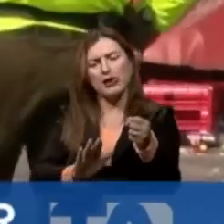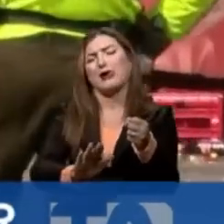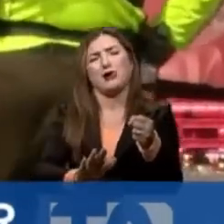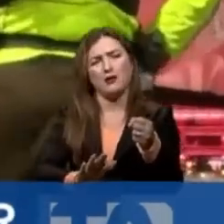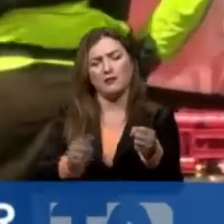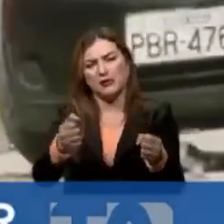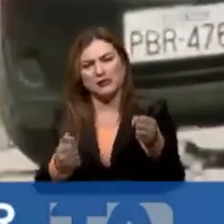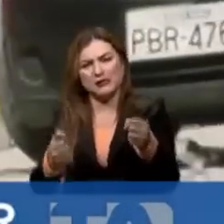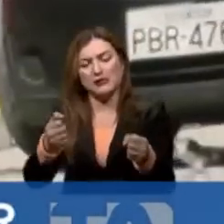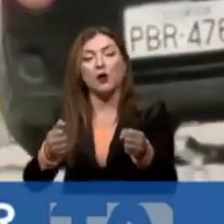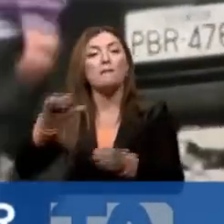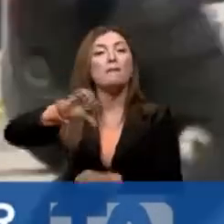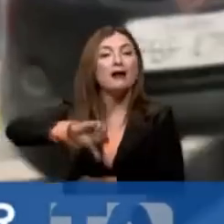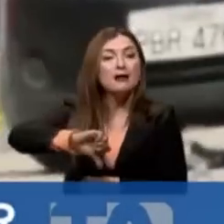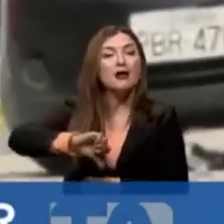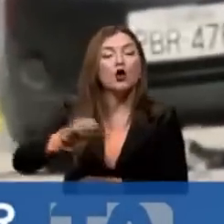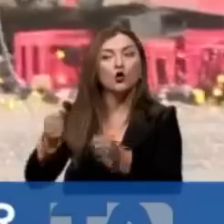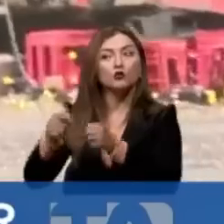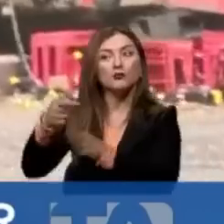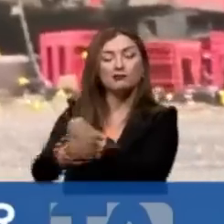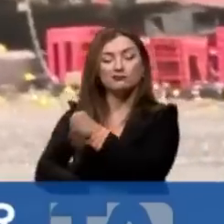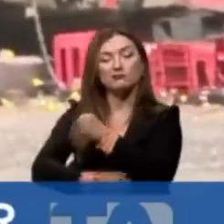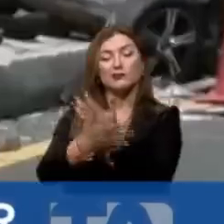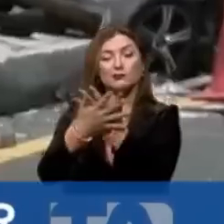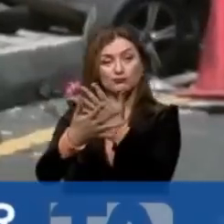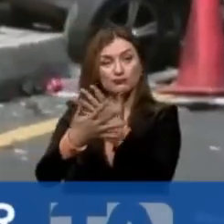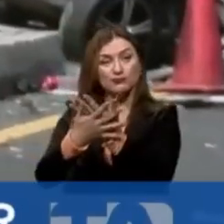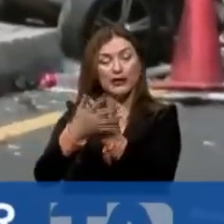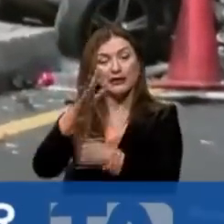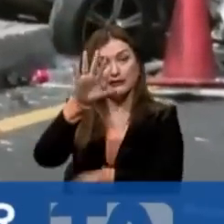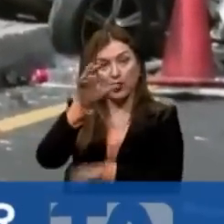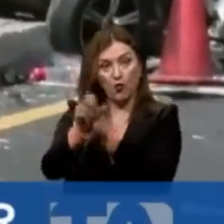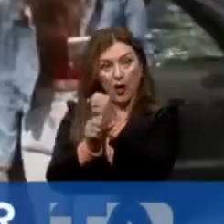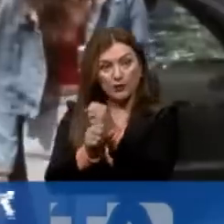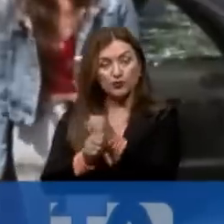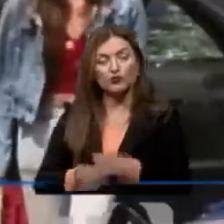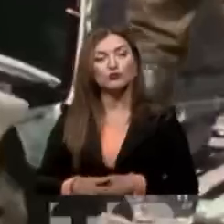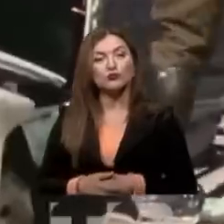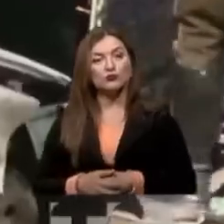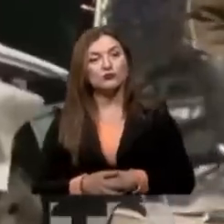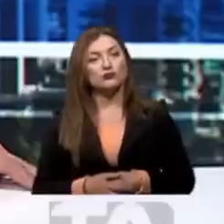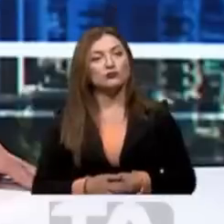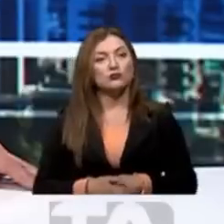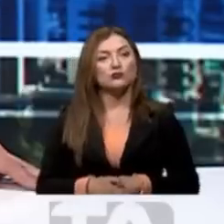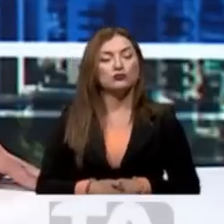una mala conducción. El conductor podría enfrentar una condena de 5 años de cárcel.